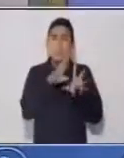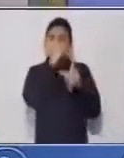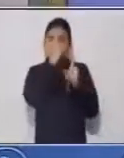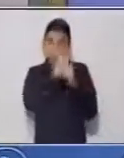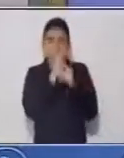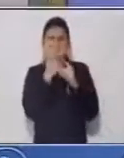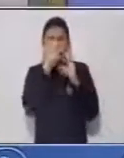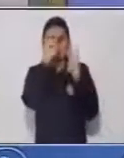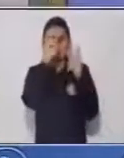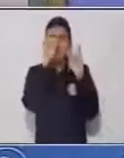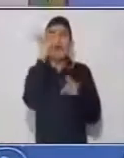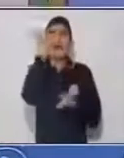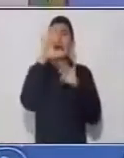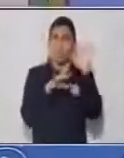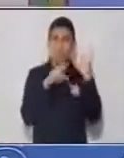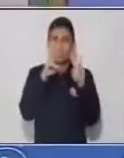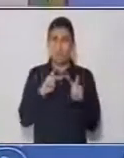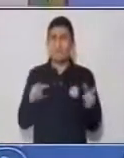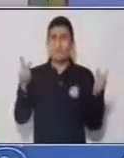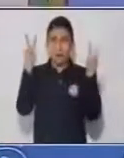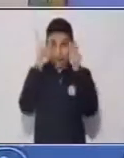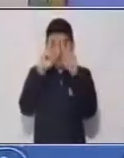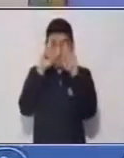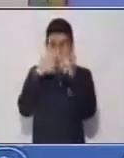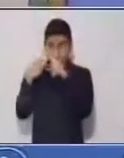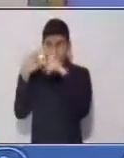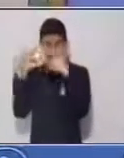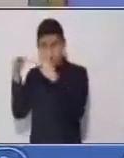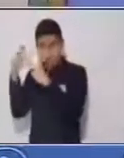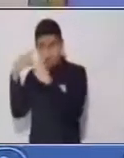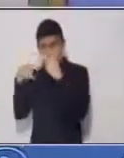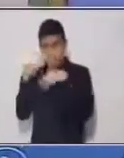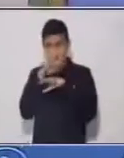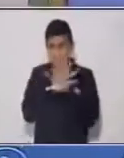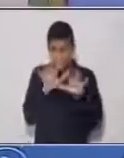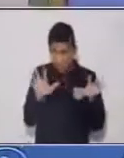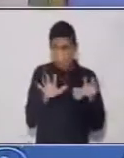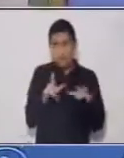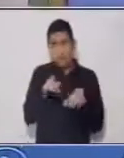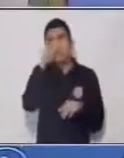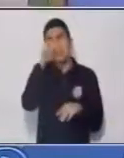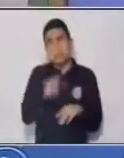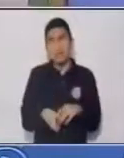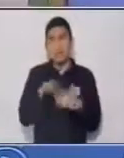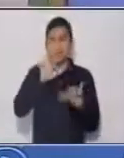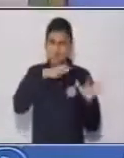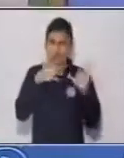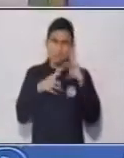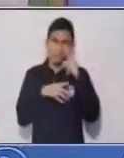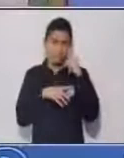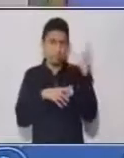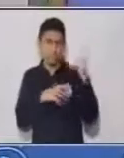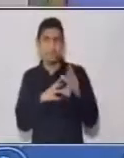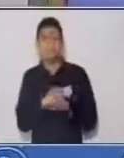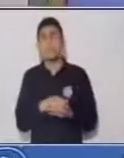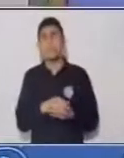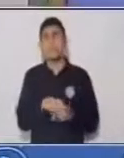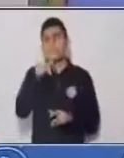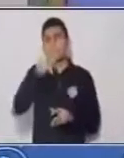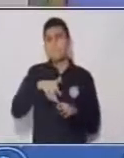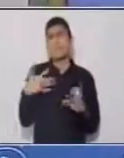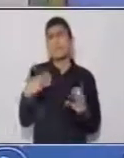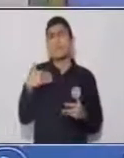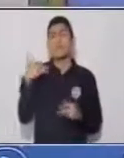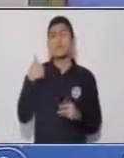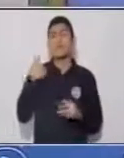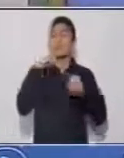exactitud ciertos valores. Al regresarlo, nos va a quedar algo parecido. En este caso teníamos